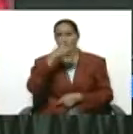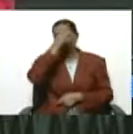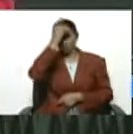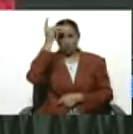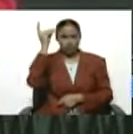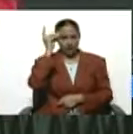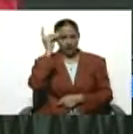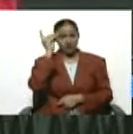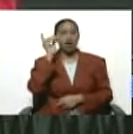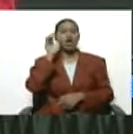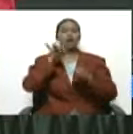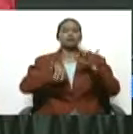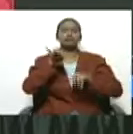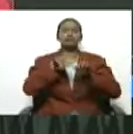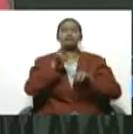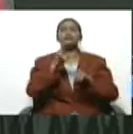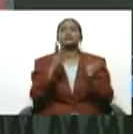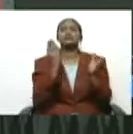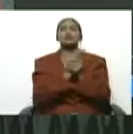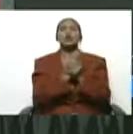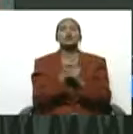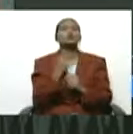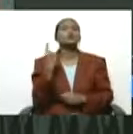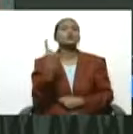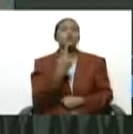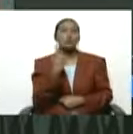solo para echar varilla.